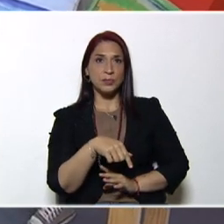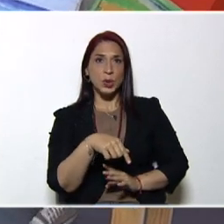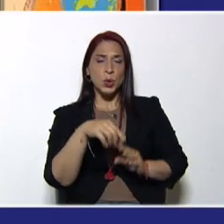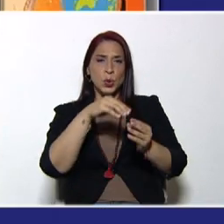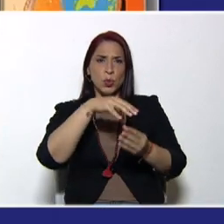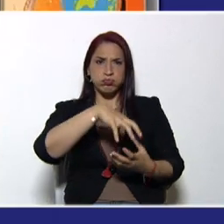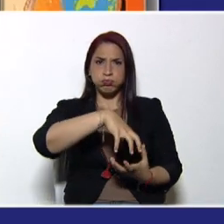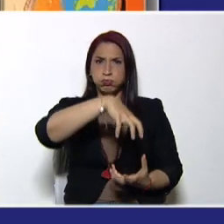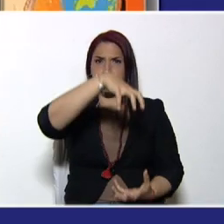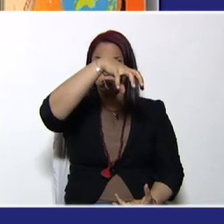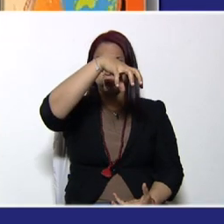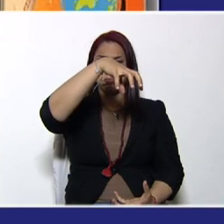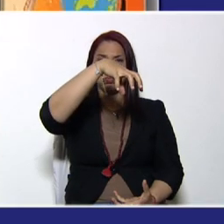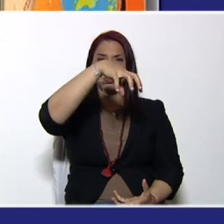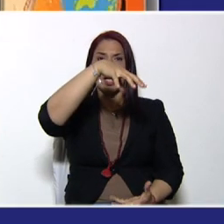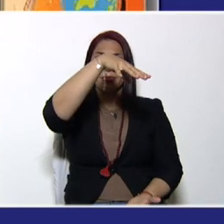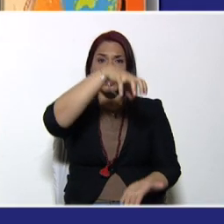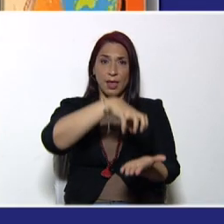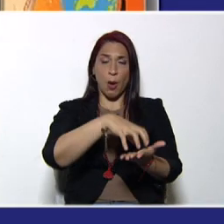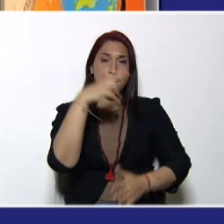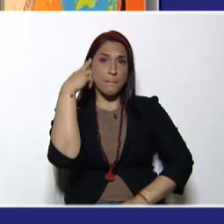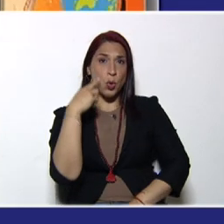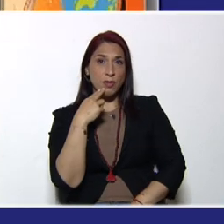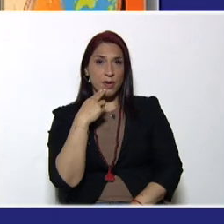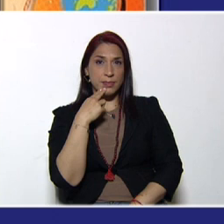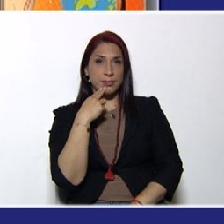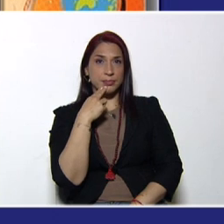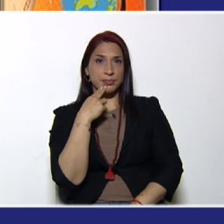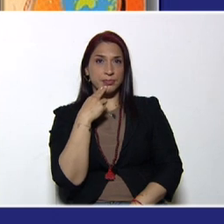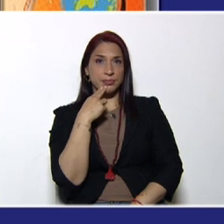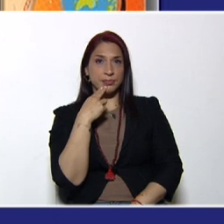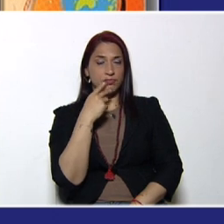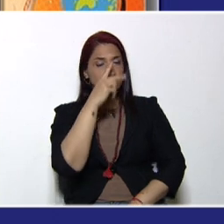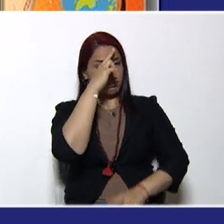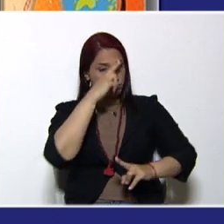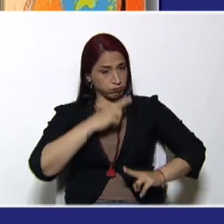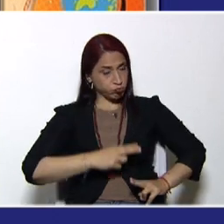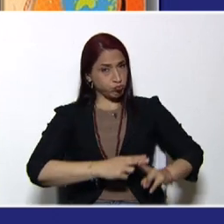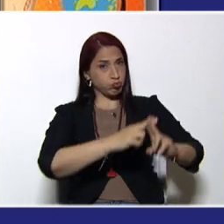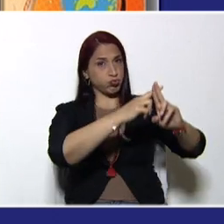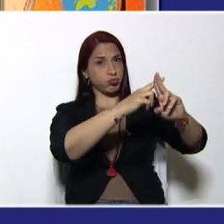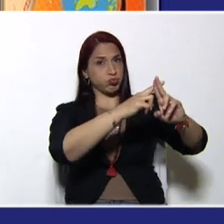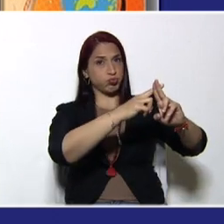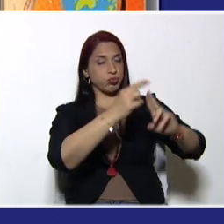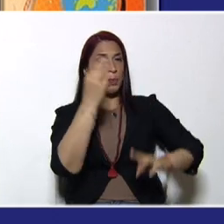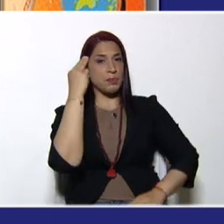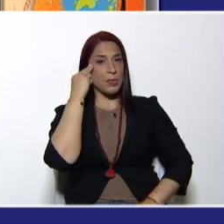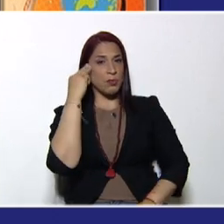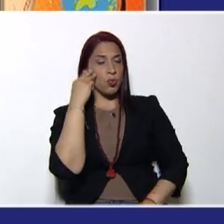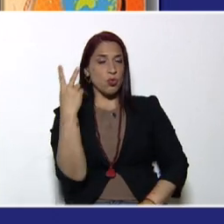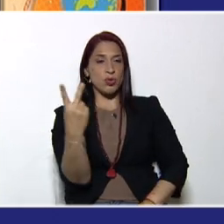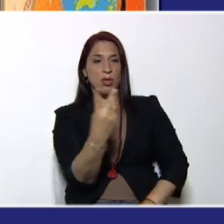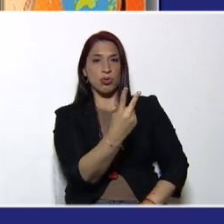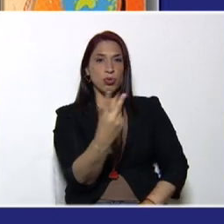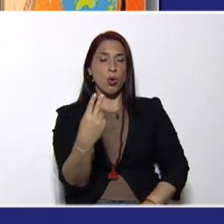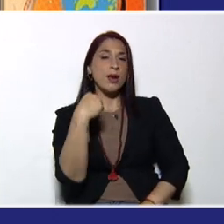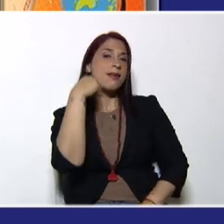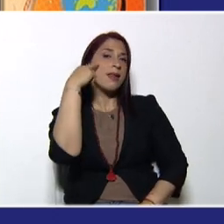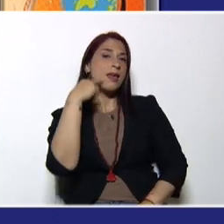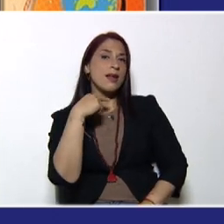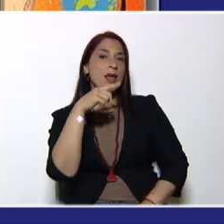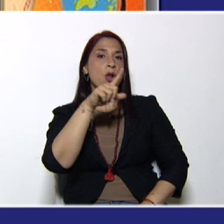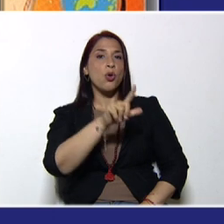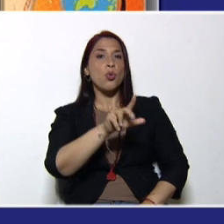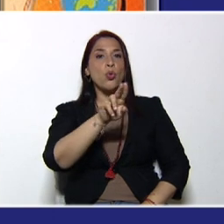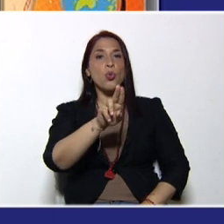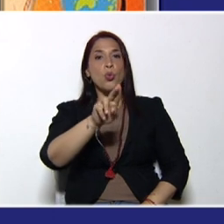allá en el Estado Bolívar que honra la memoria de estas dos negras